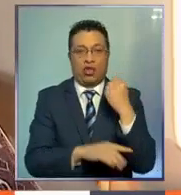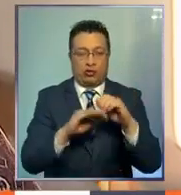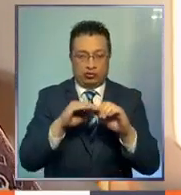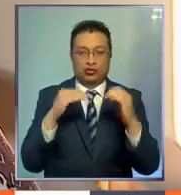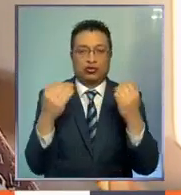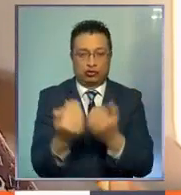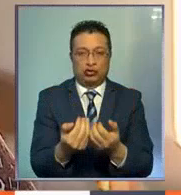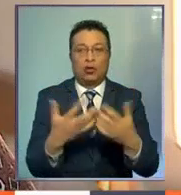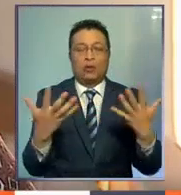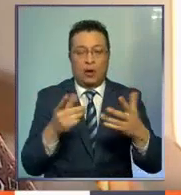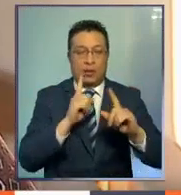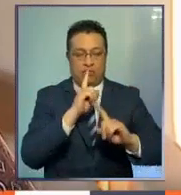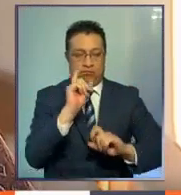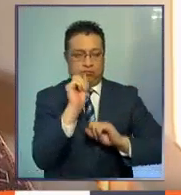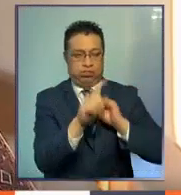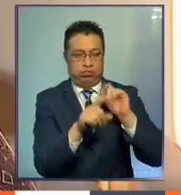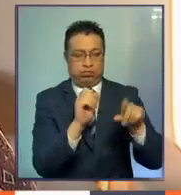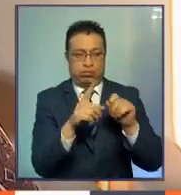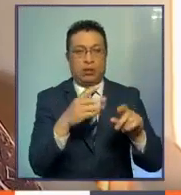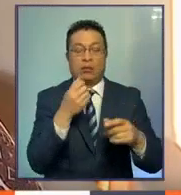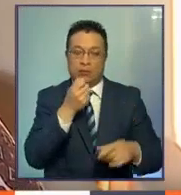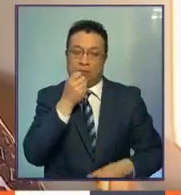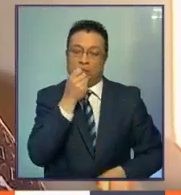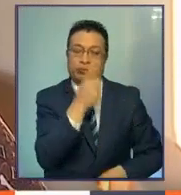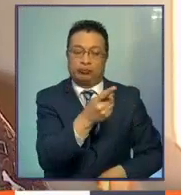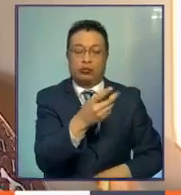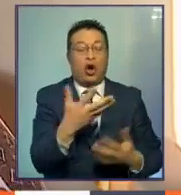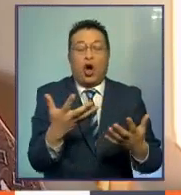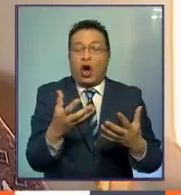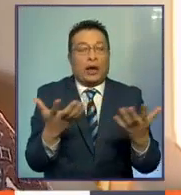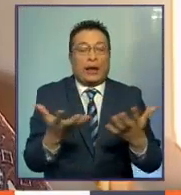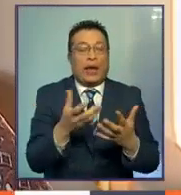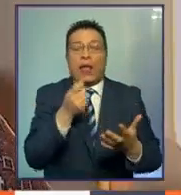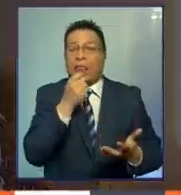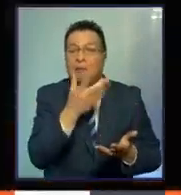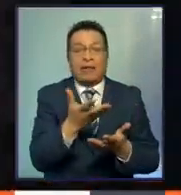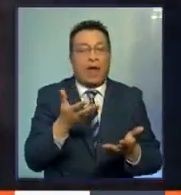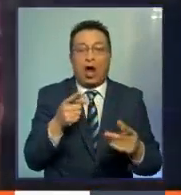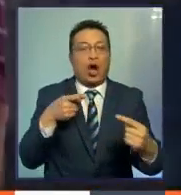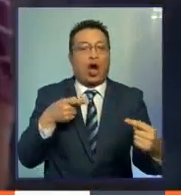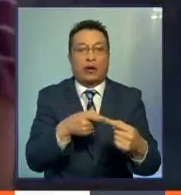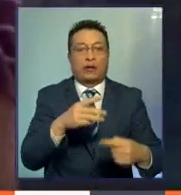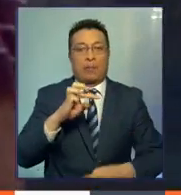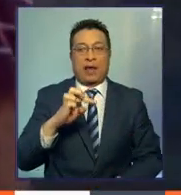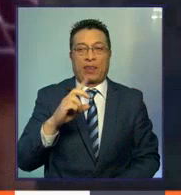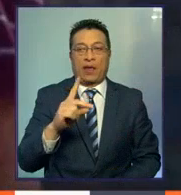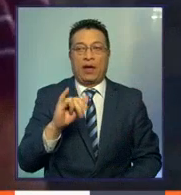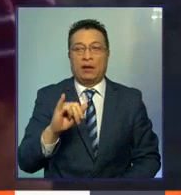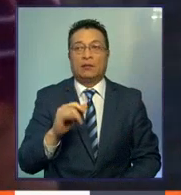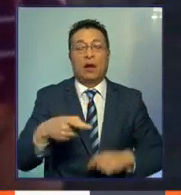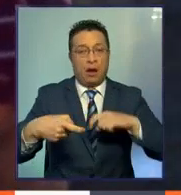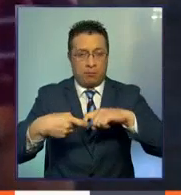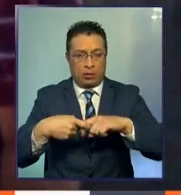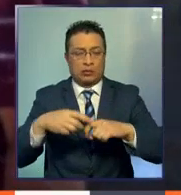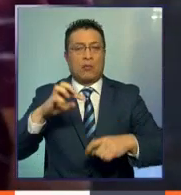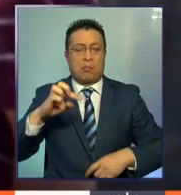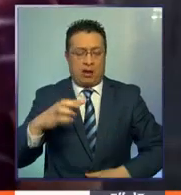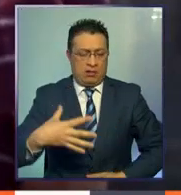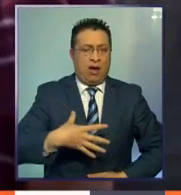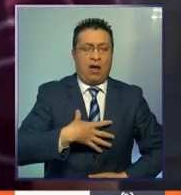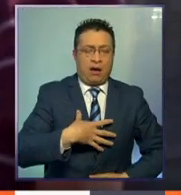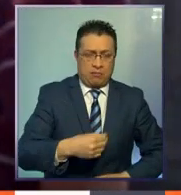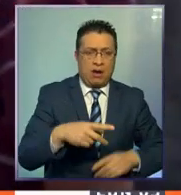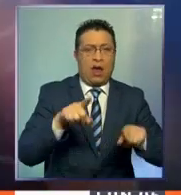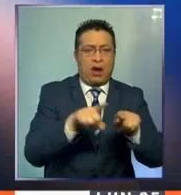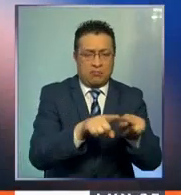hacer una querella, no sé, una demanda en contra de la PDI. Un esposo, padre y hermano cuya vida terminó